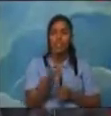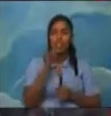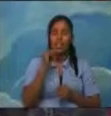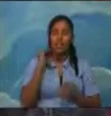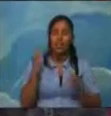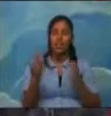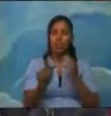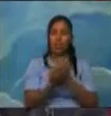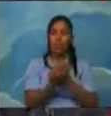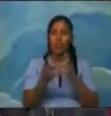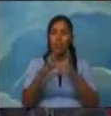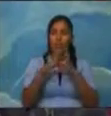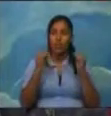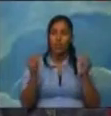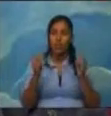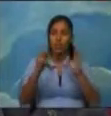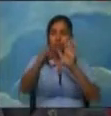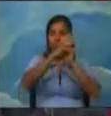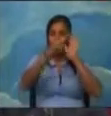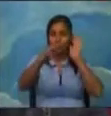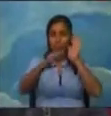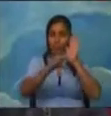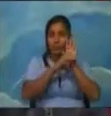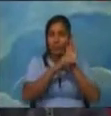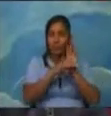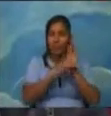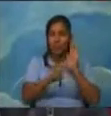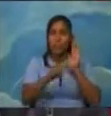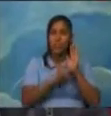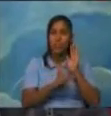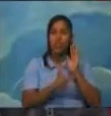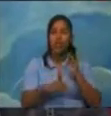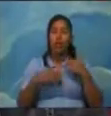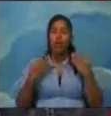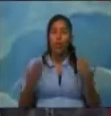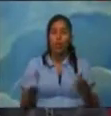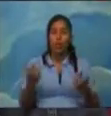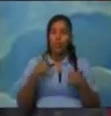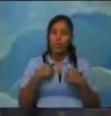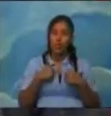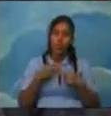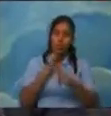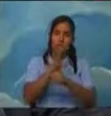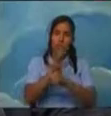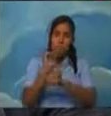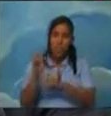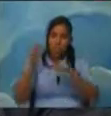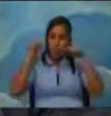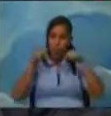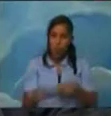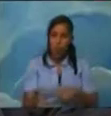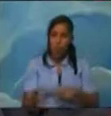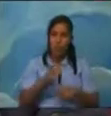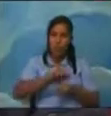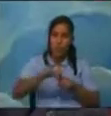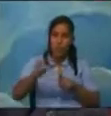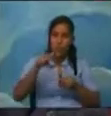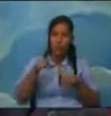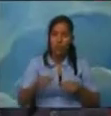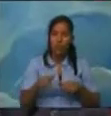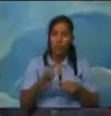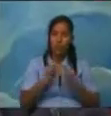sus estatutos y sus mandamientos, los cuales yo te mando hoy. Empieza este